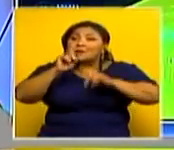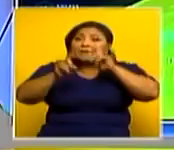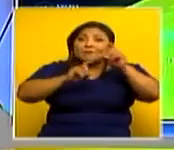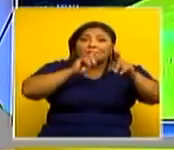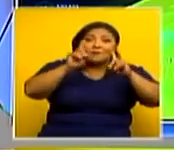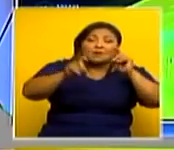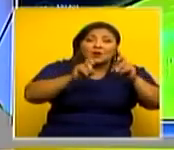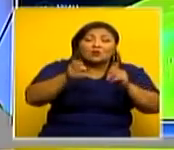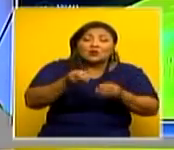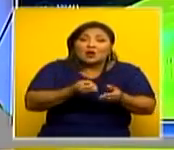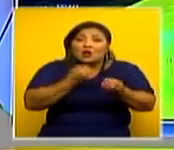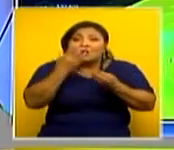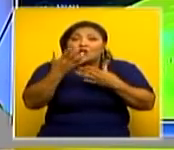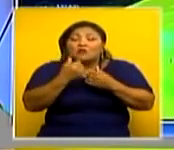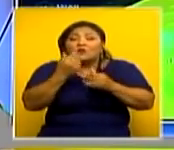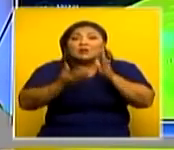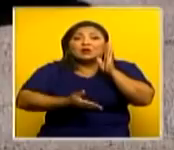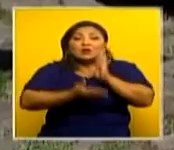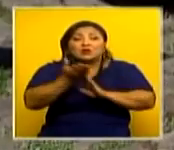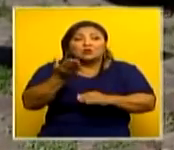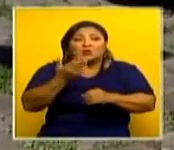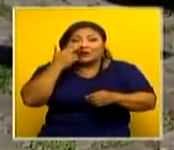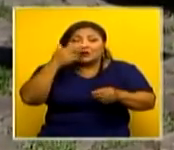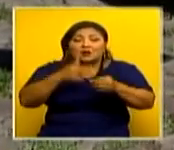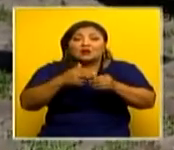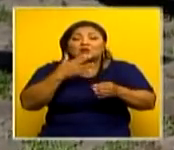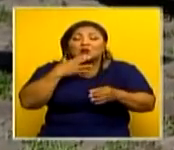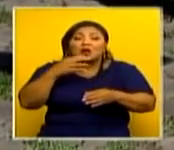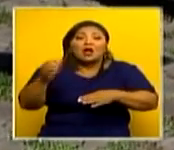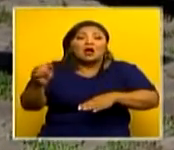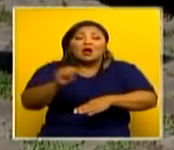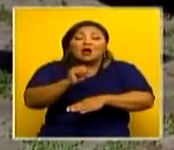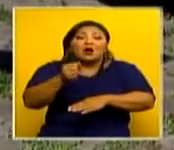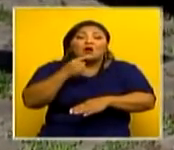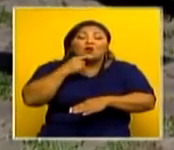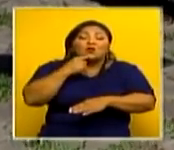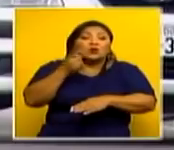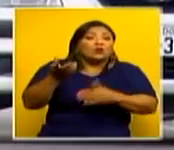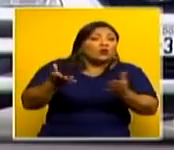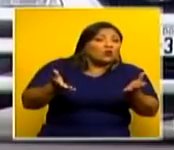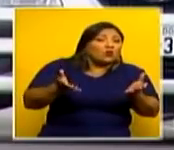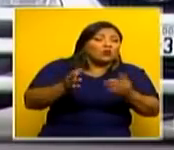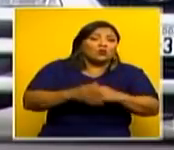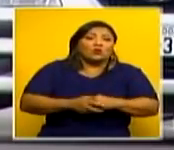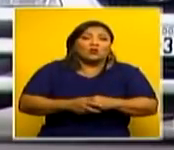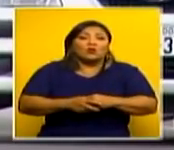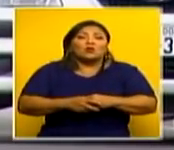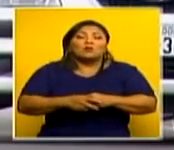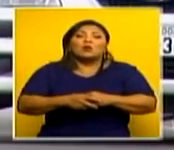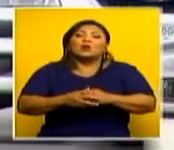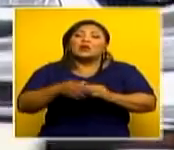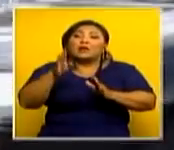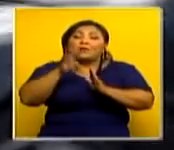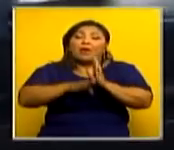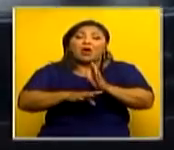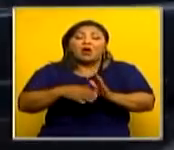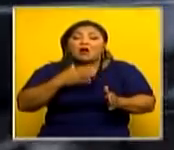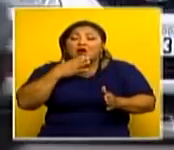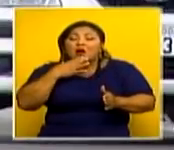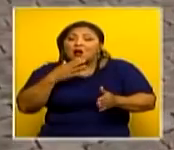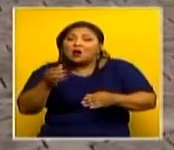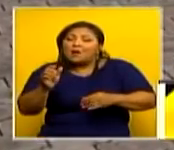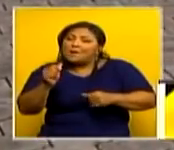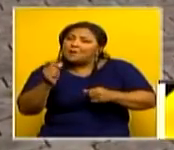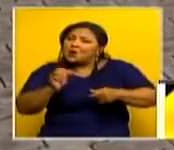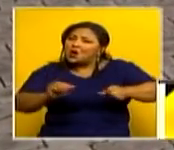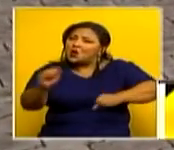el anuncio del incremento al valor de la gasolina super, los autos más cotizados serían los considerados de baja gama. Aníbal Vega, presidente